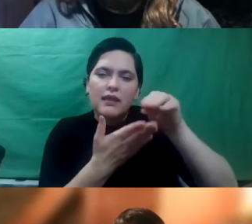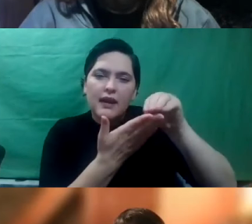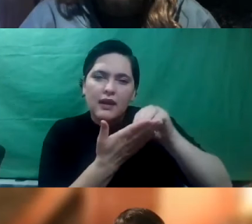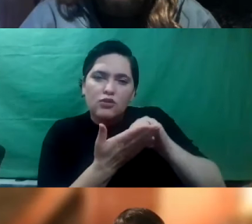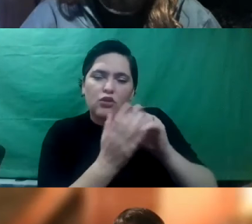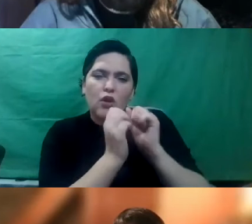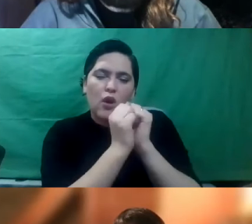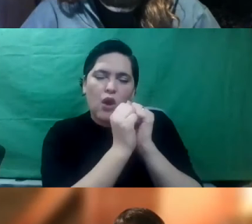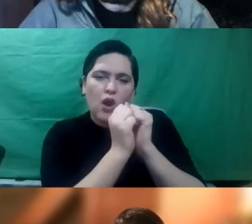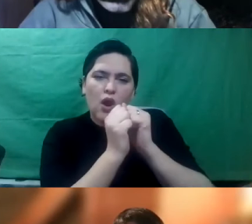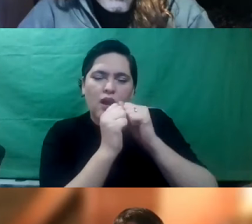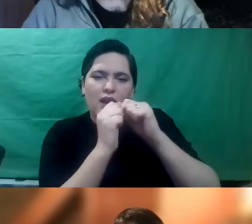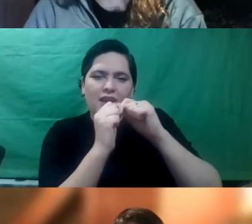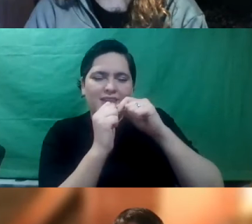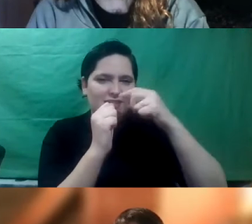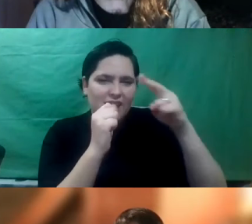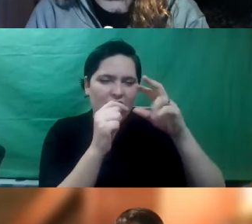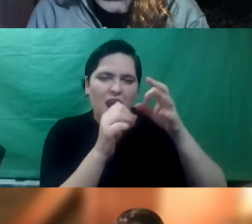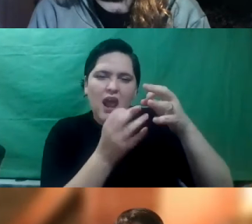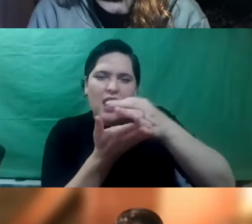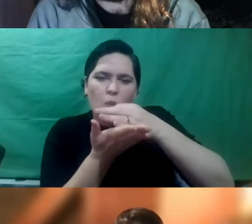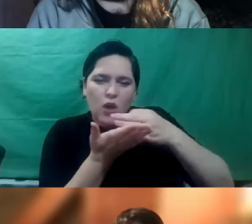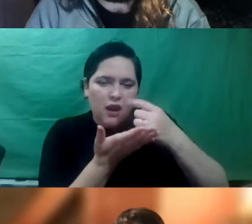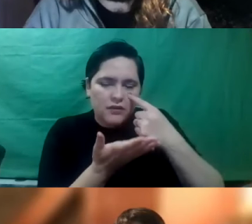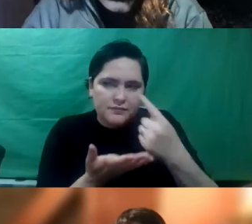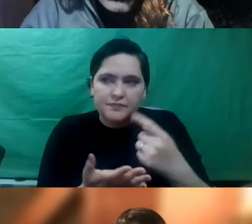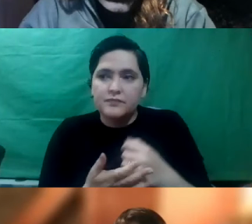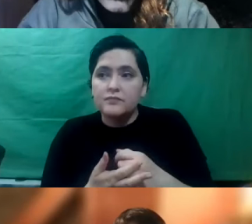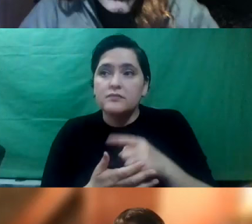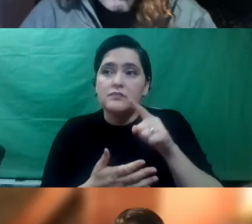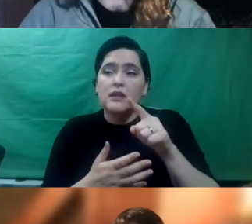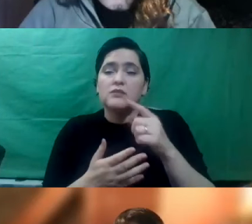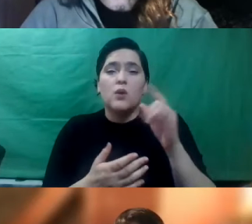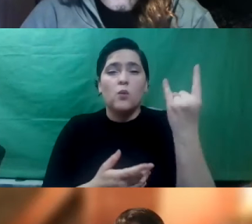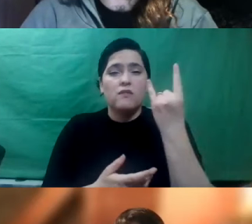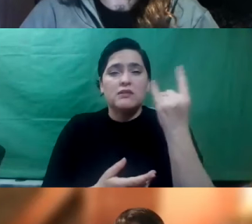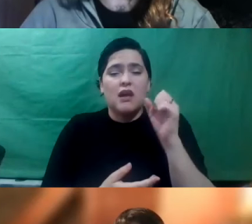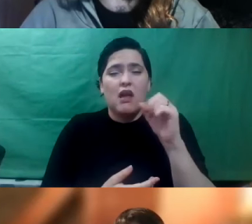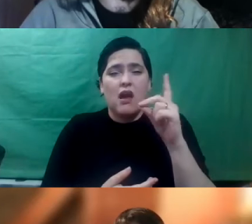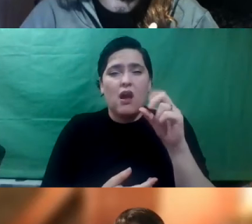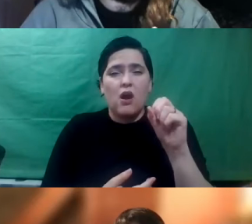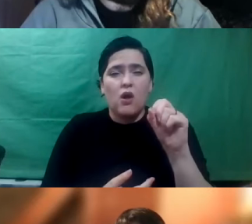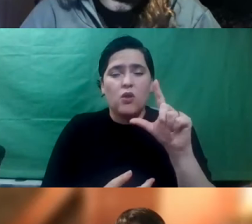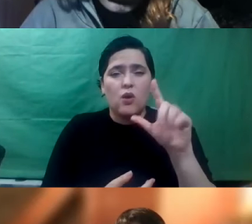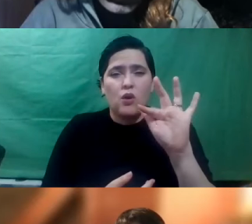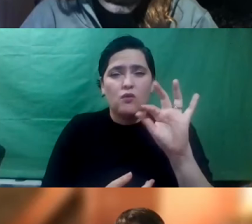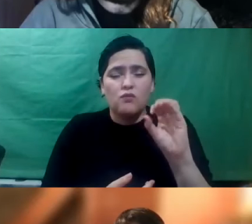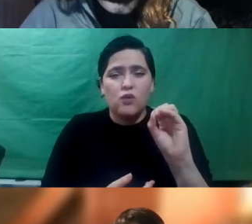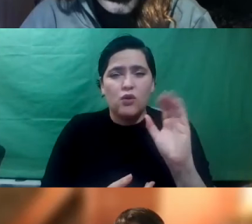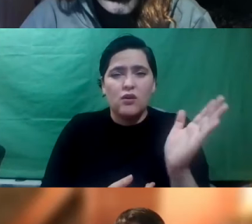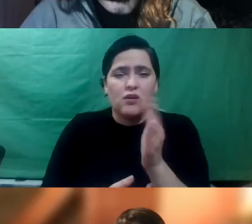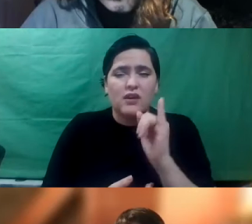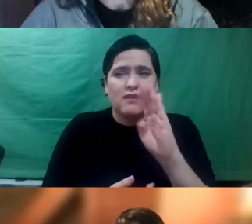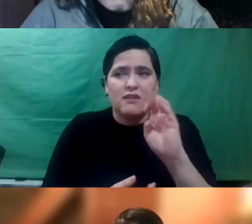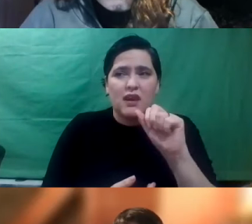Entonces, las proyecciones, que es el trabajo que estoy haciendo actualmente en la Universidad Adolfo Ibáñez con BrainLab, es tratar de hacer modelos de cerebro completo, tales como